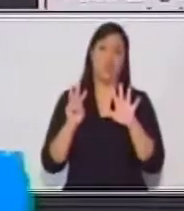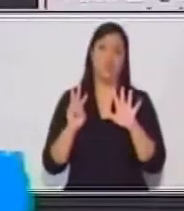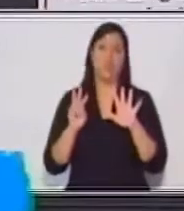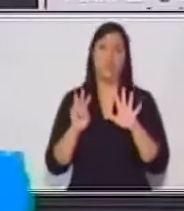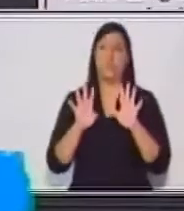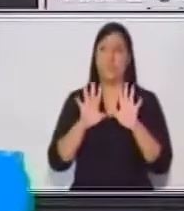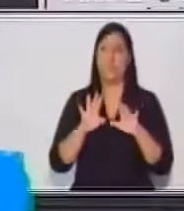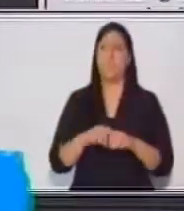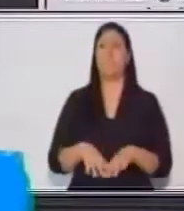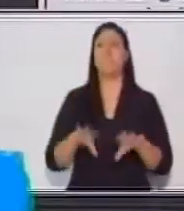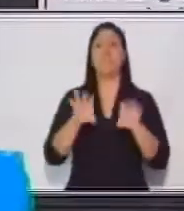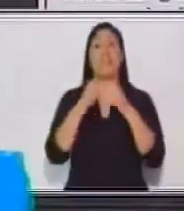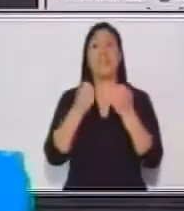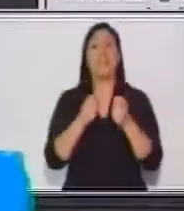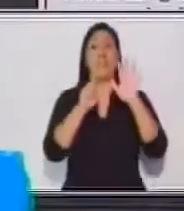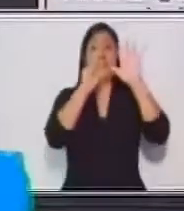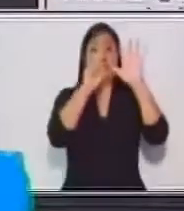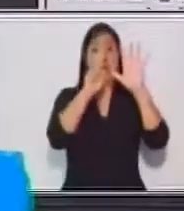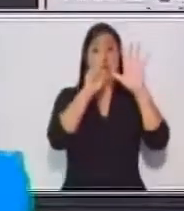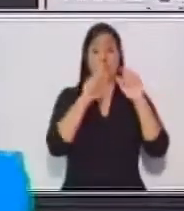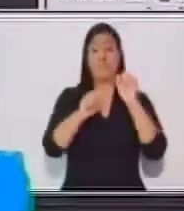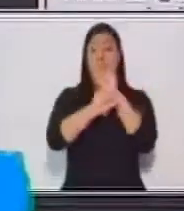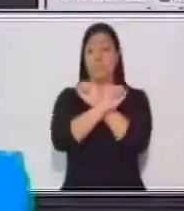6 por 8, 48.